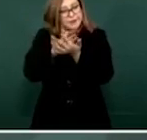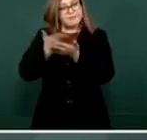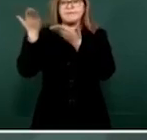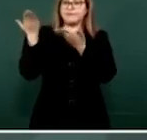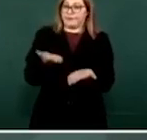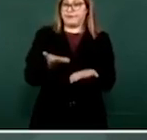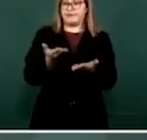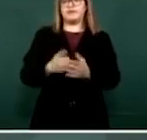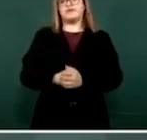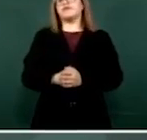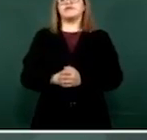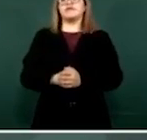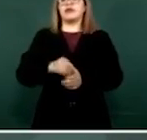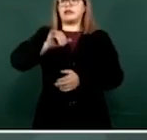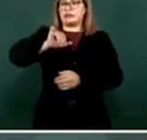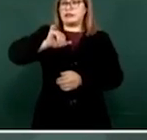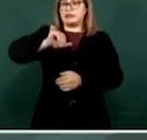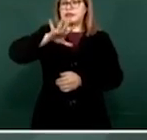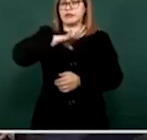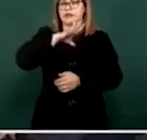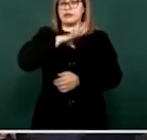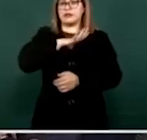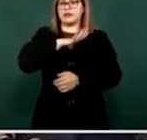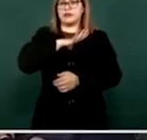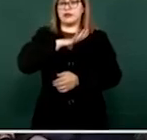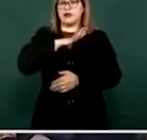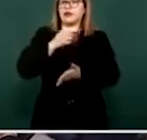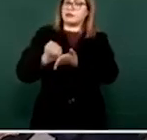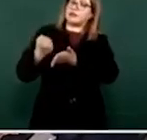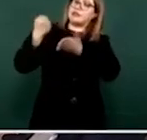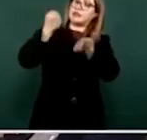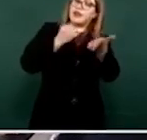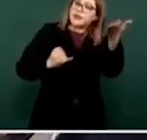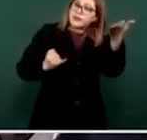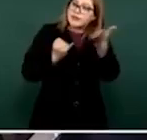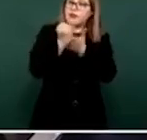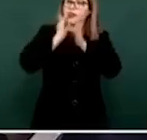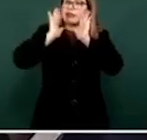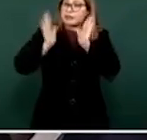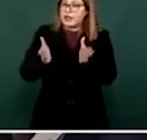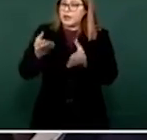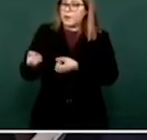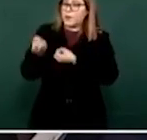O sea, está la decisión de entregarle a todos.